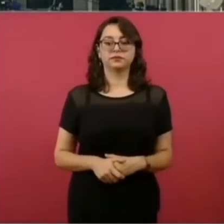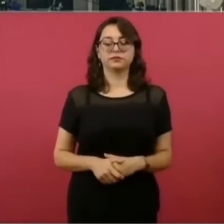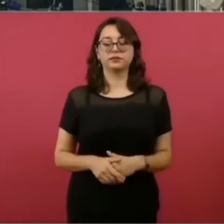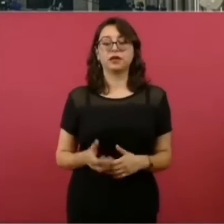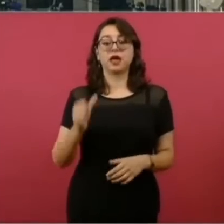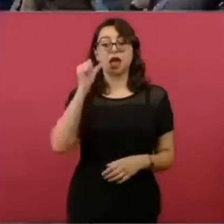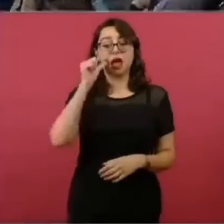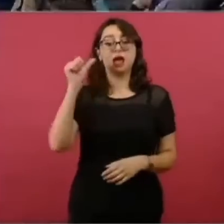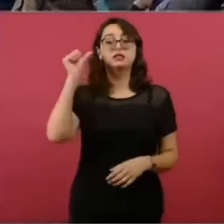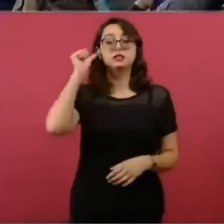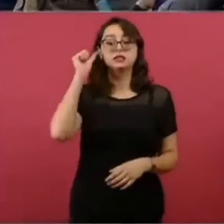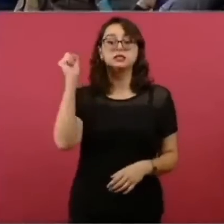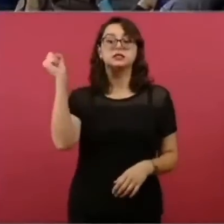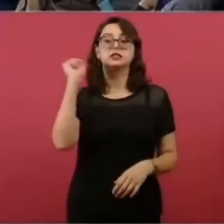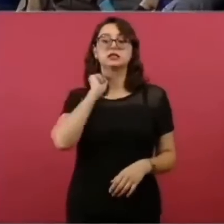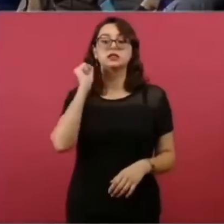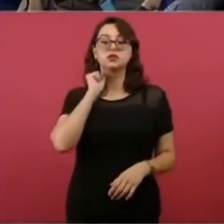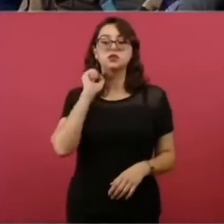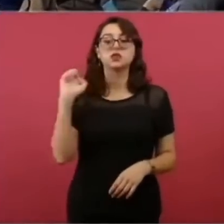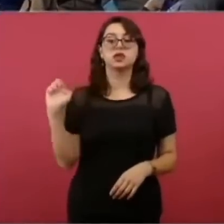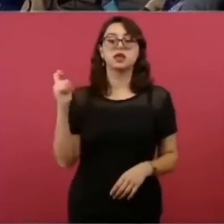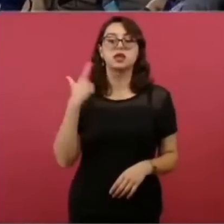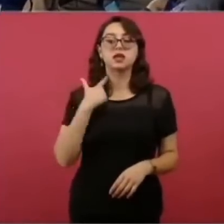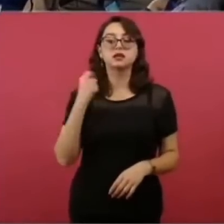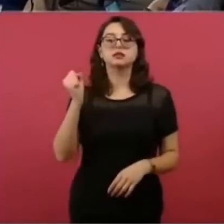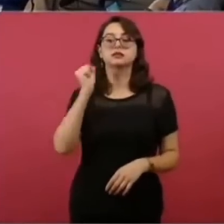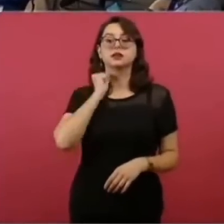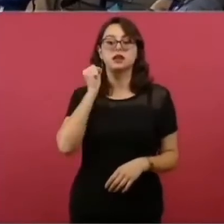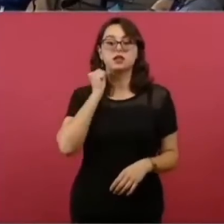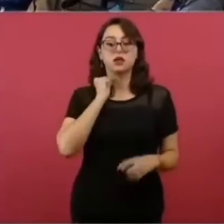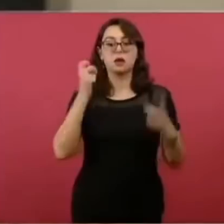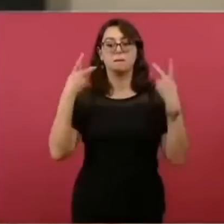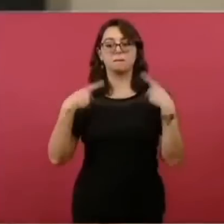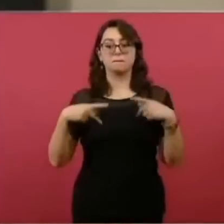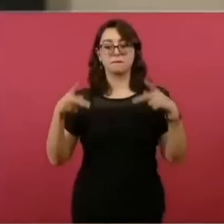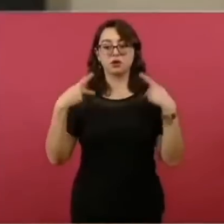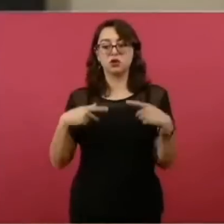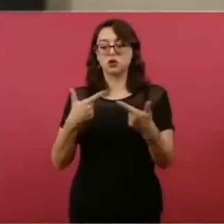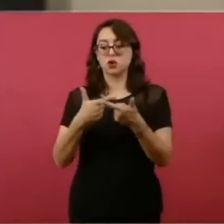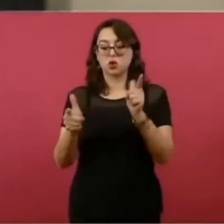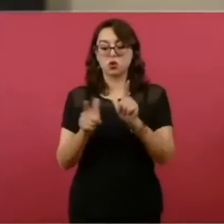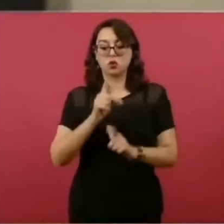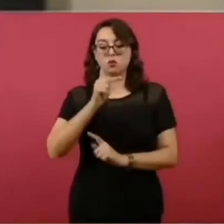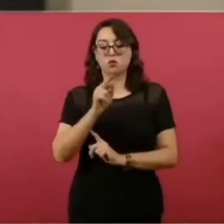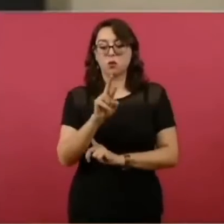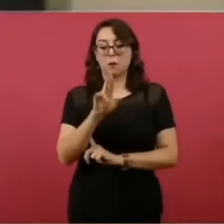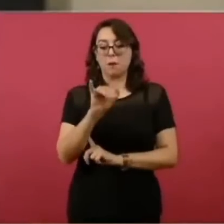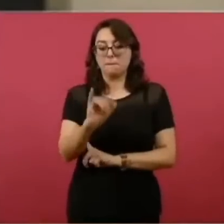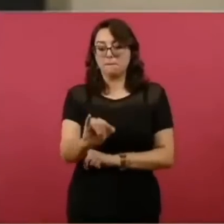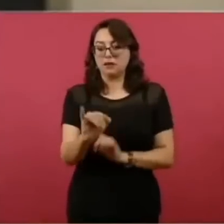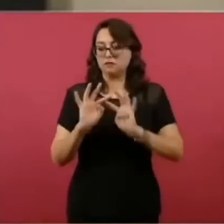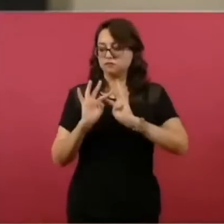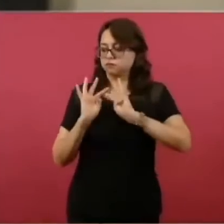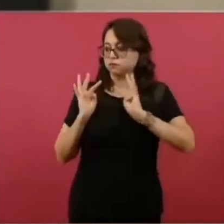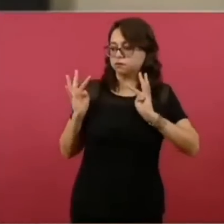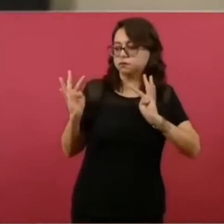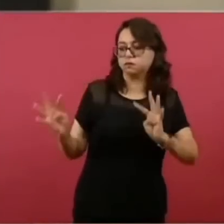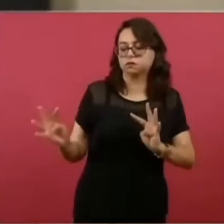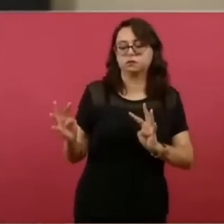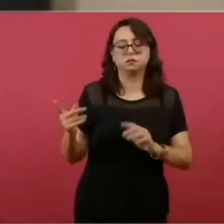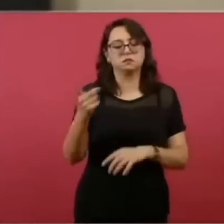ex senadores, exfuncionarios del PRI decidieron salirse del partido. En respuesta,